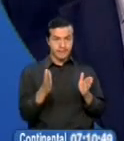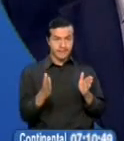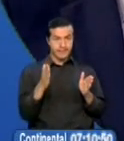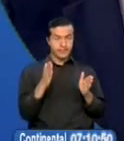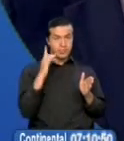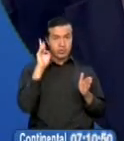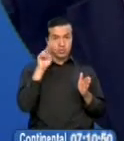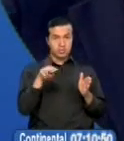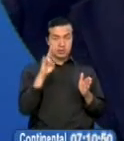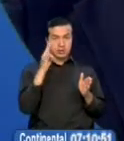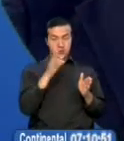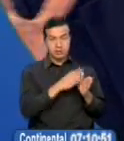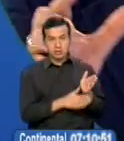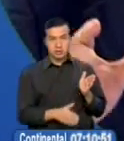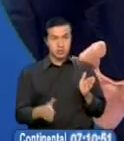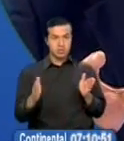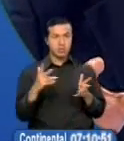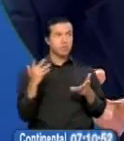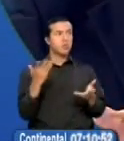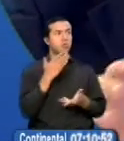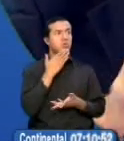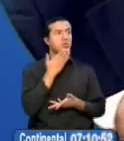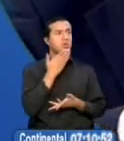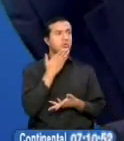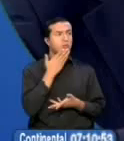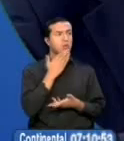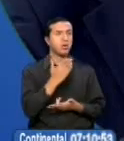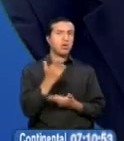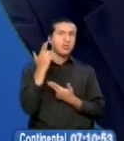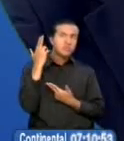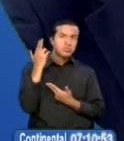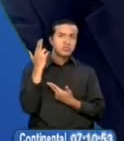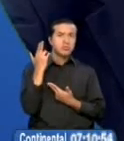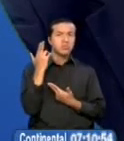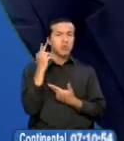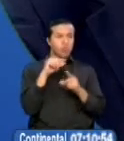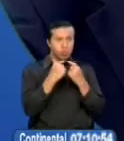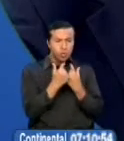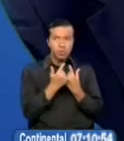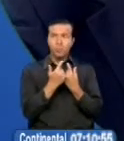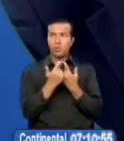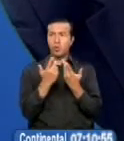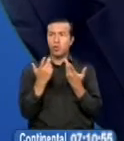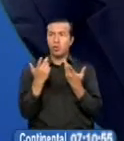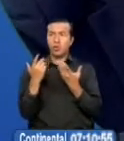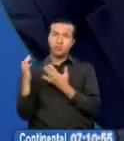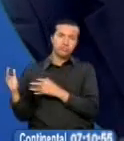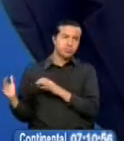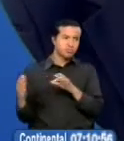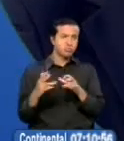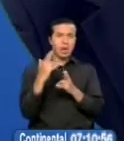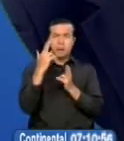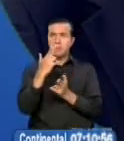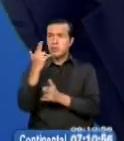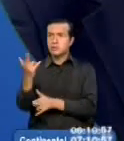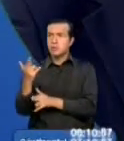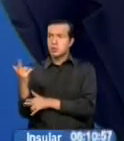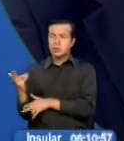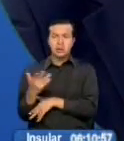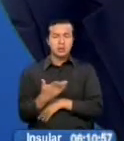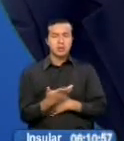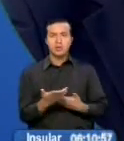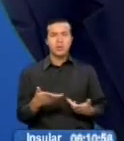iríamos al 2017, ¿cómo quedaría la desmovilización de los miembros de la guerrilla de la FARC, la dejación de armas